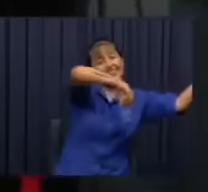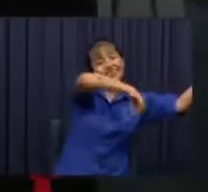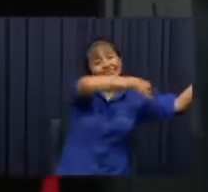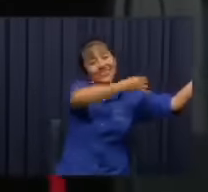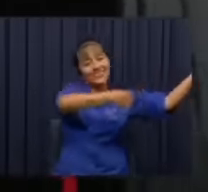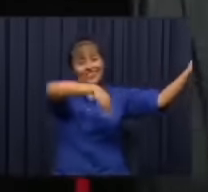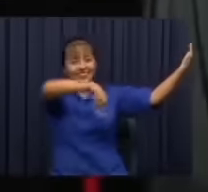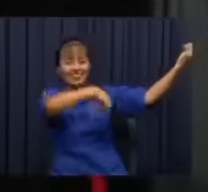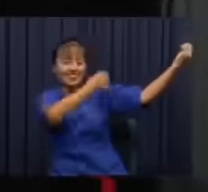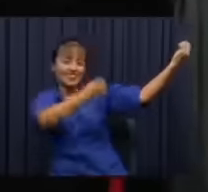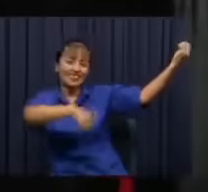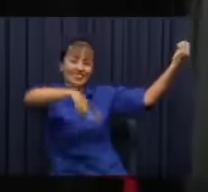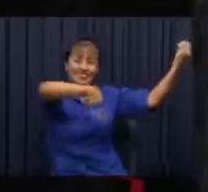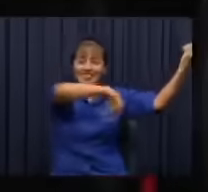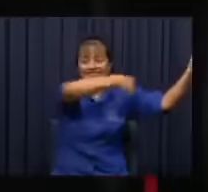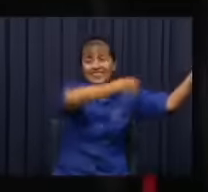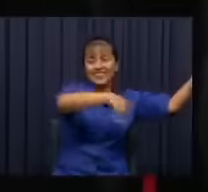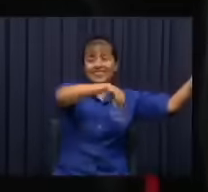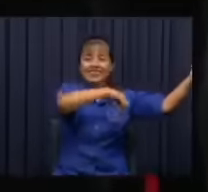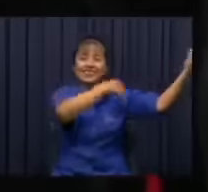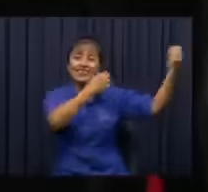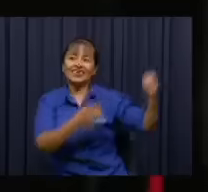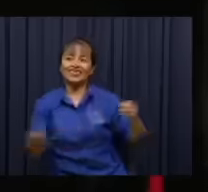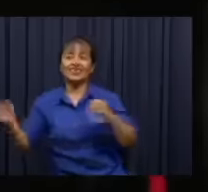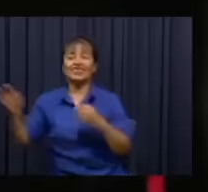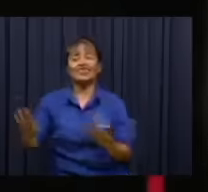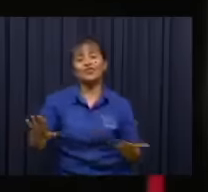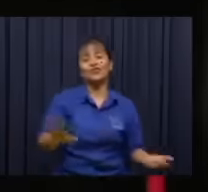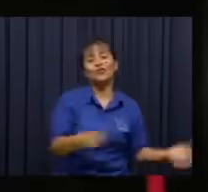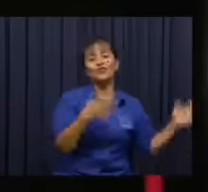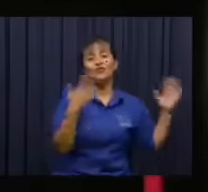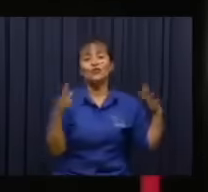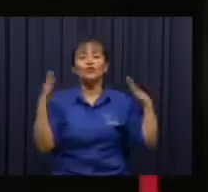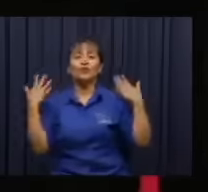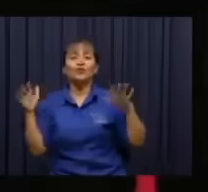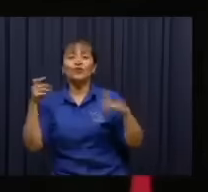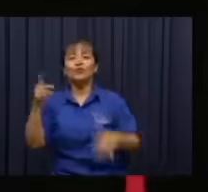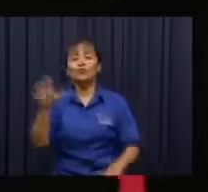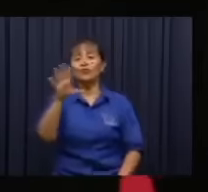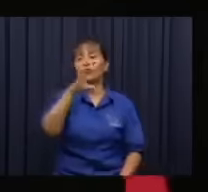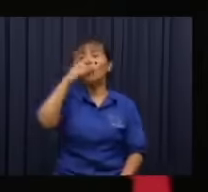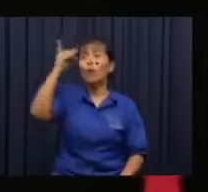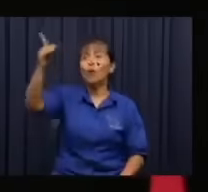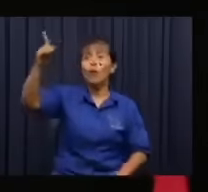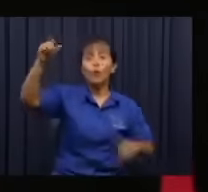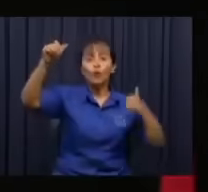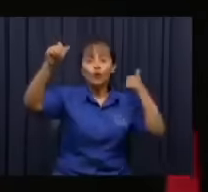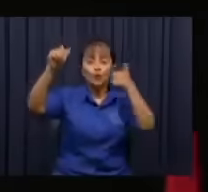Bueno es Dios,